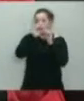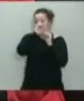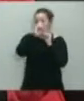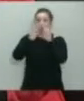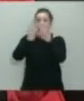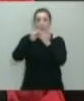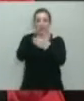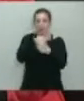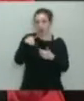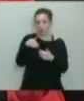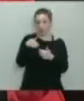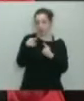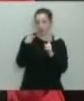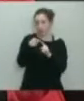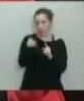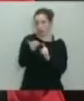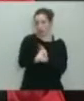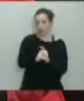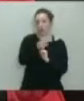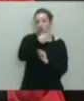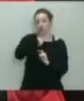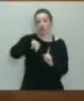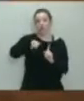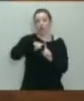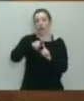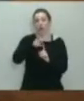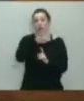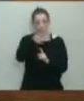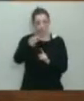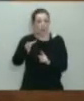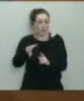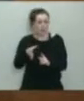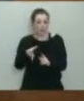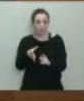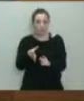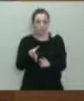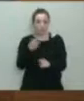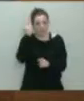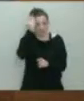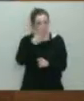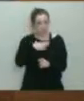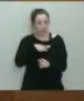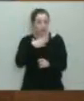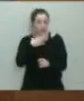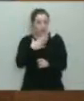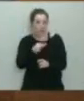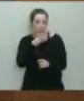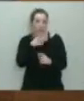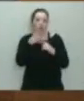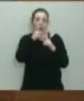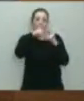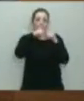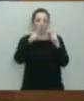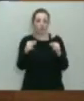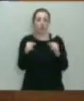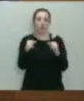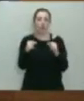no somos alérgicos a la deuda, sino que creemos que Asturias tiene unos márgenes de